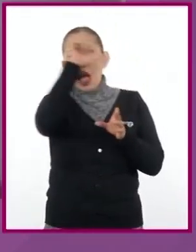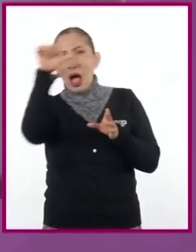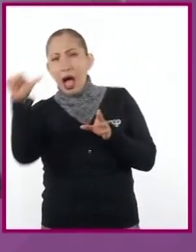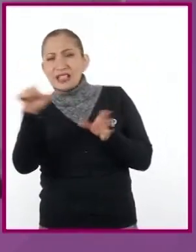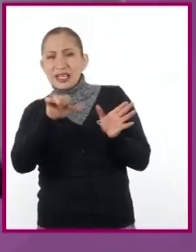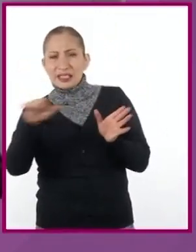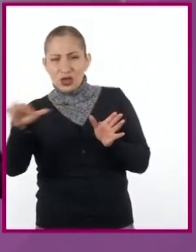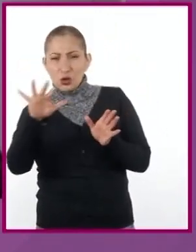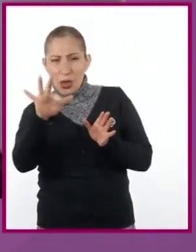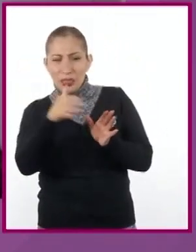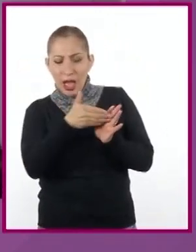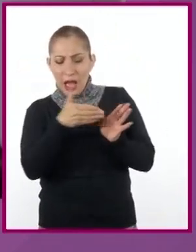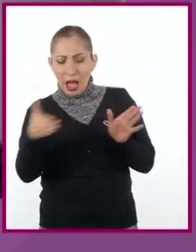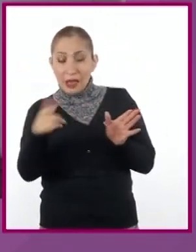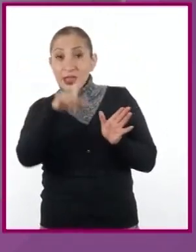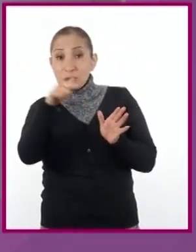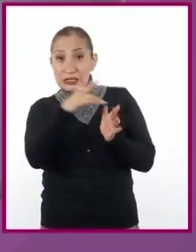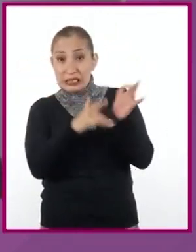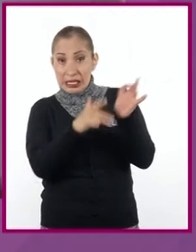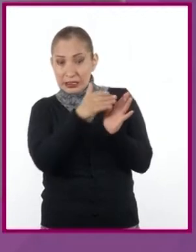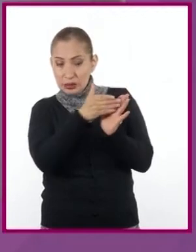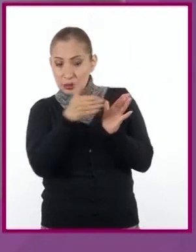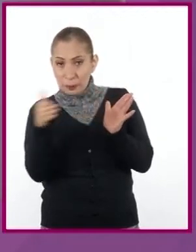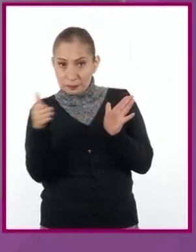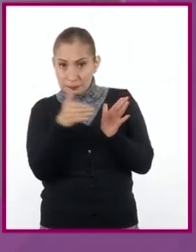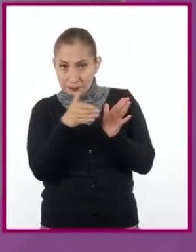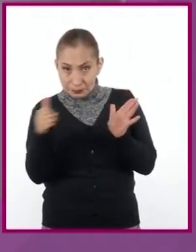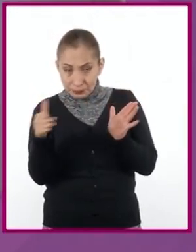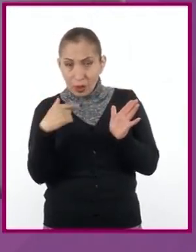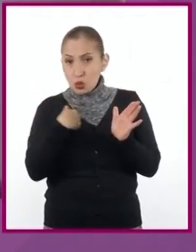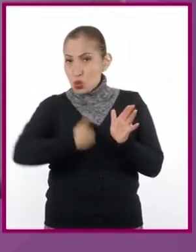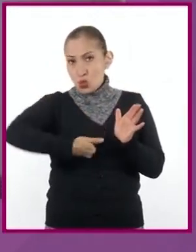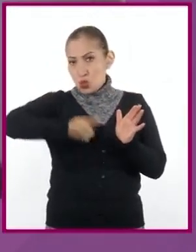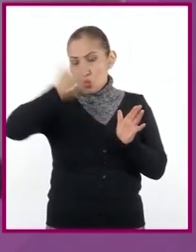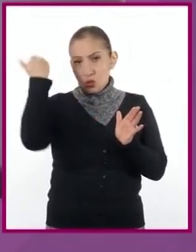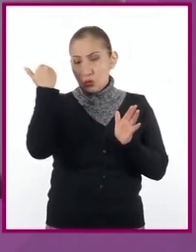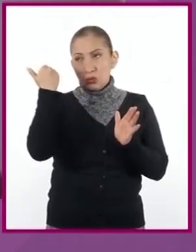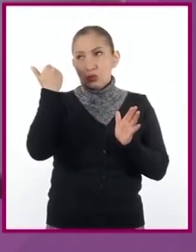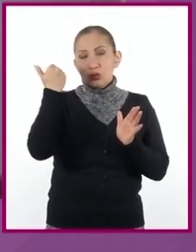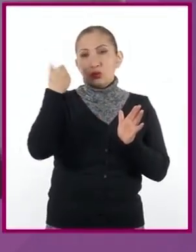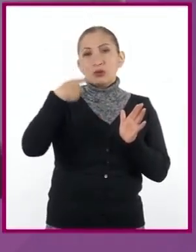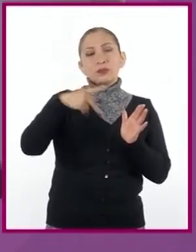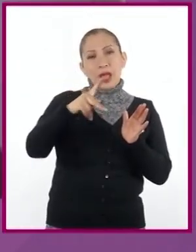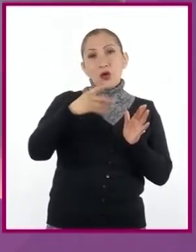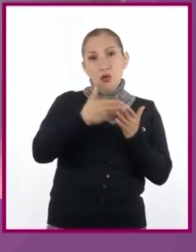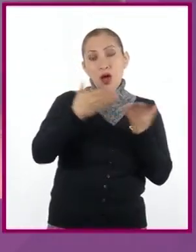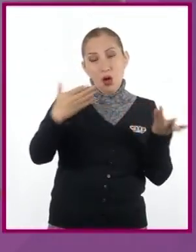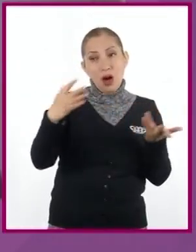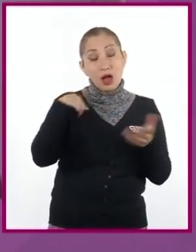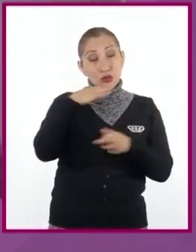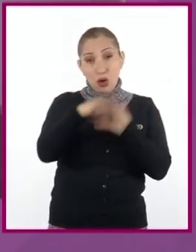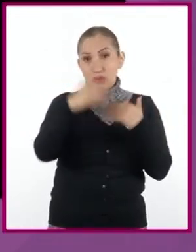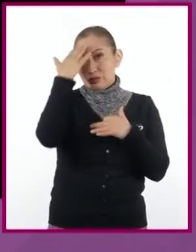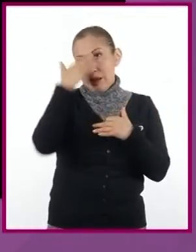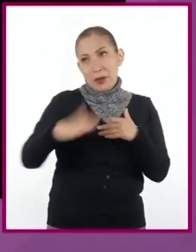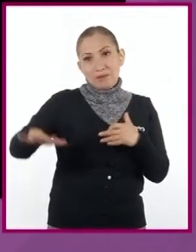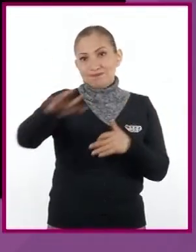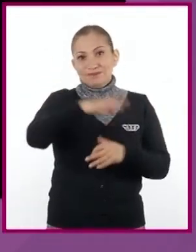al 650 después de Cristo. Y pues esto yo no lo sabía, pero pues ahora todos lo